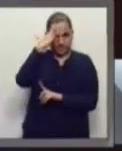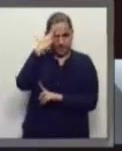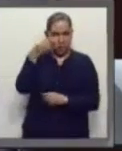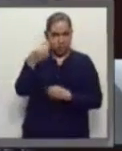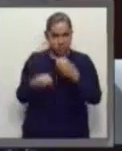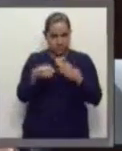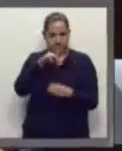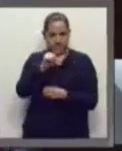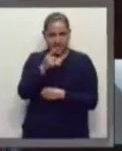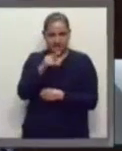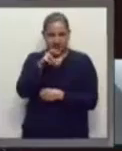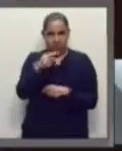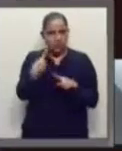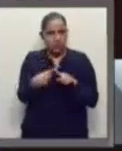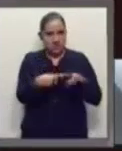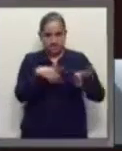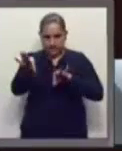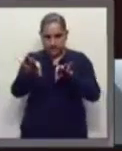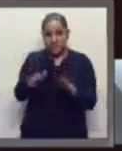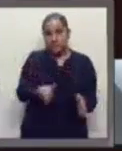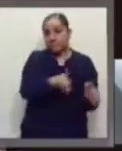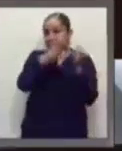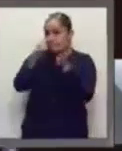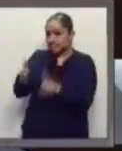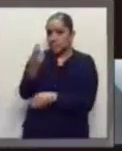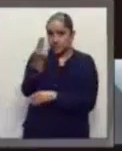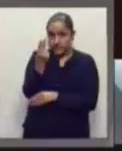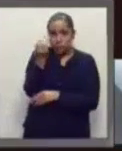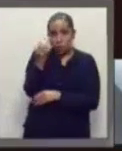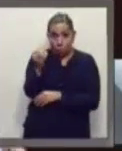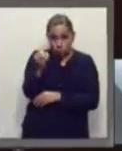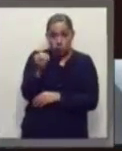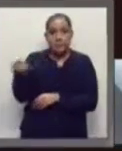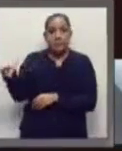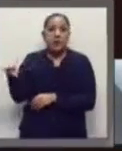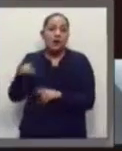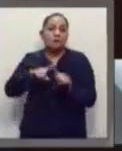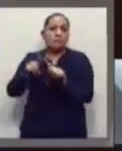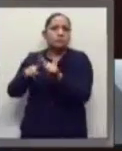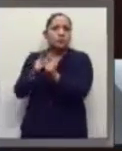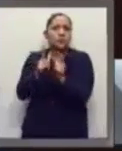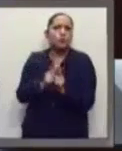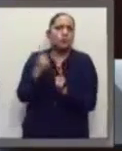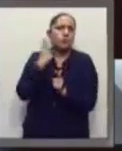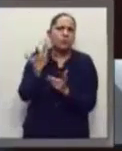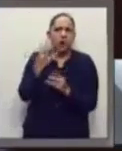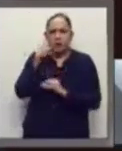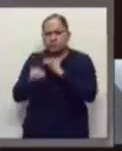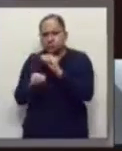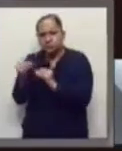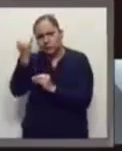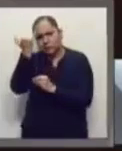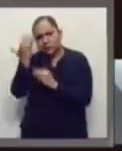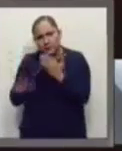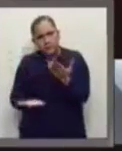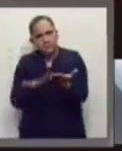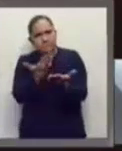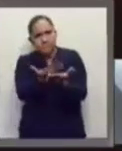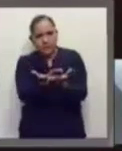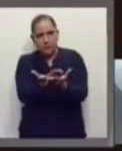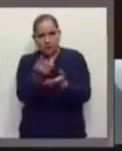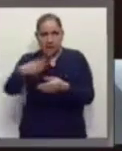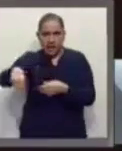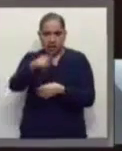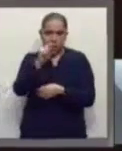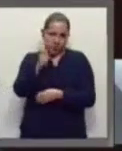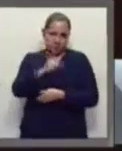Y posteriormente, el 25 de octubre, recibe una iniciativa de diversas fracciones parlamentarias, le hace Pacto por